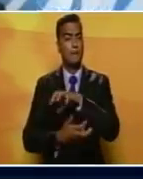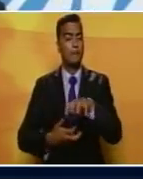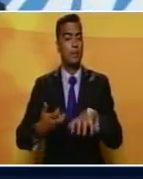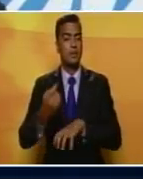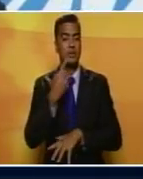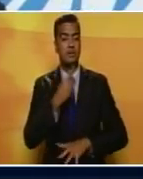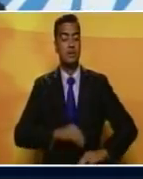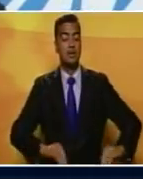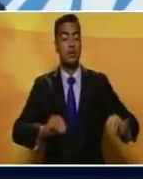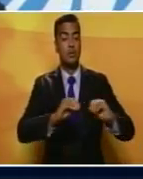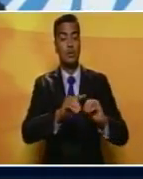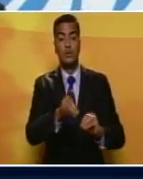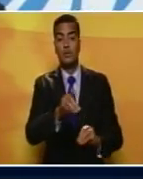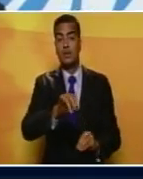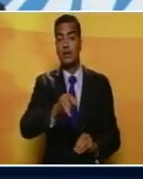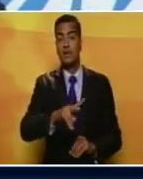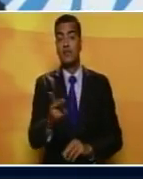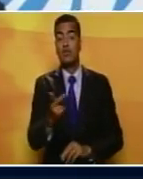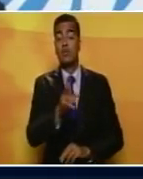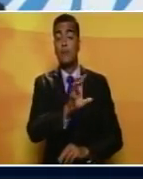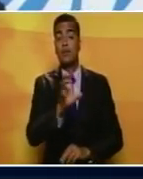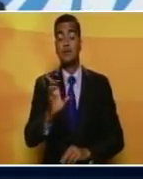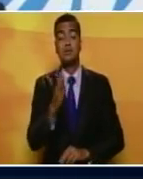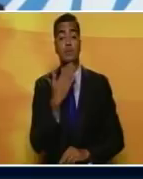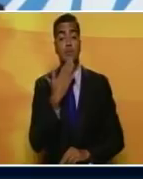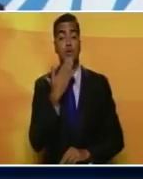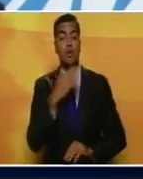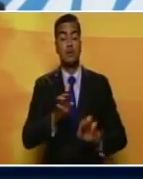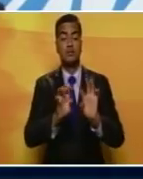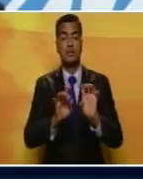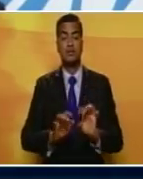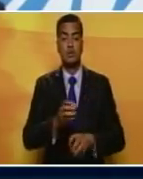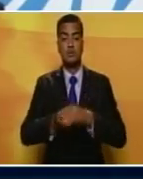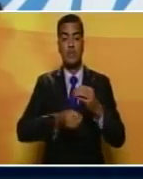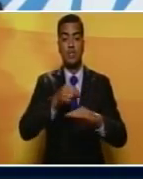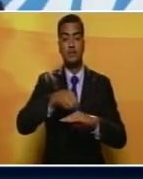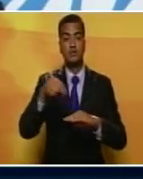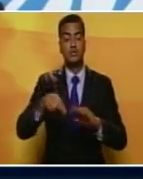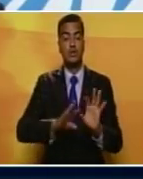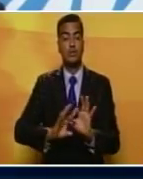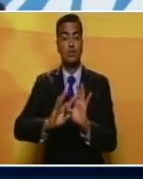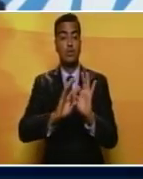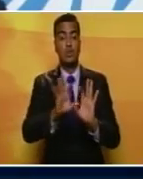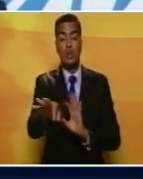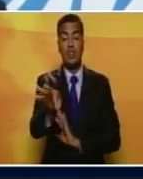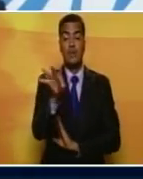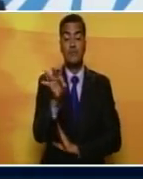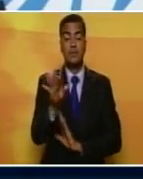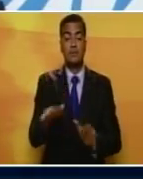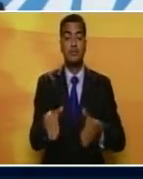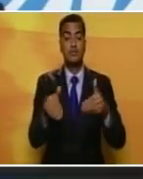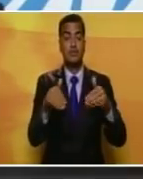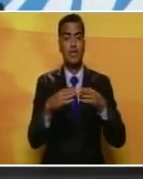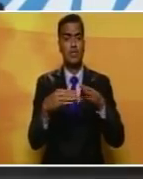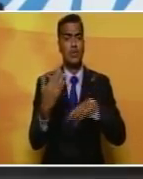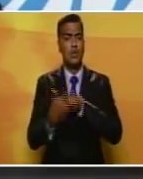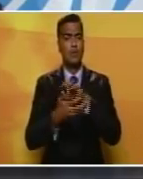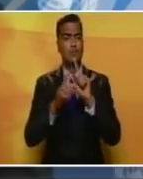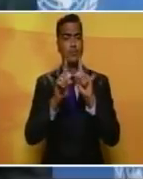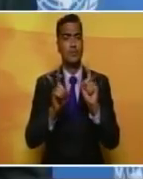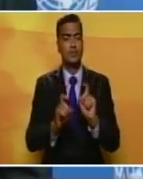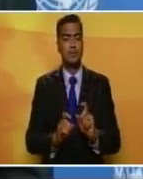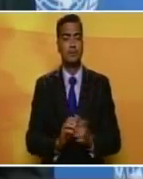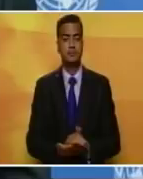Según el Acuerdo de Ginebra, ambos países solicitaron al secretario general de la ONU hallar una alternativa para resolver la controversia.